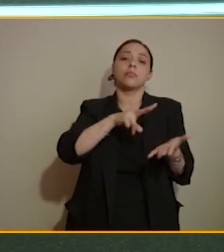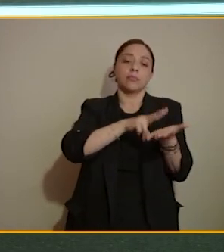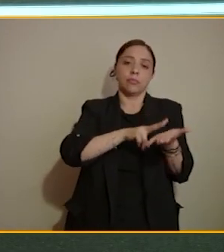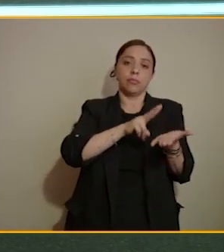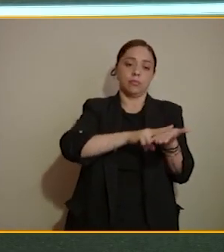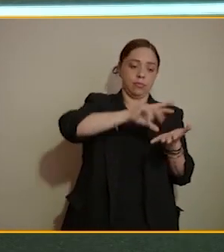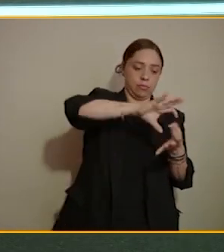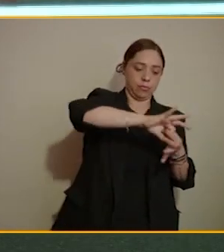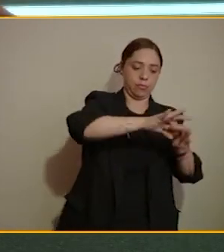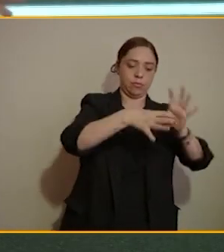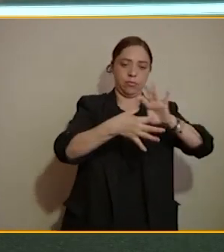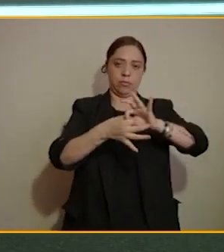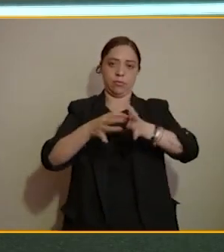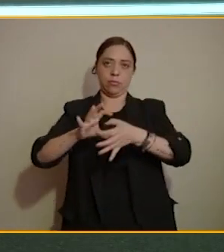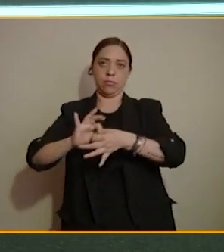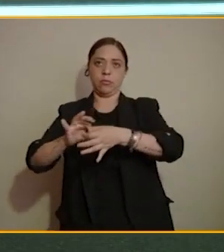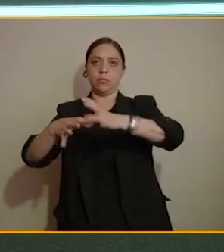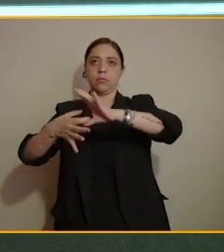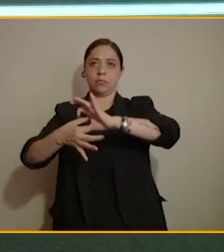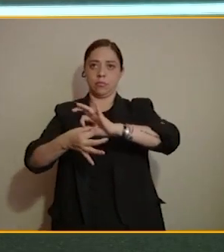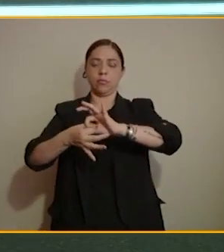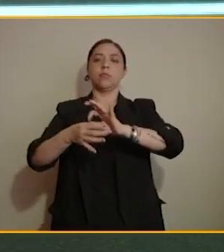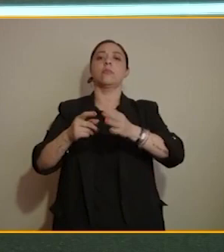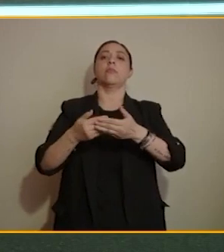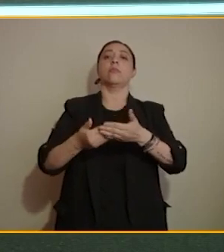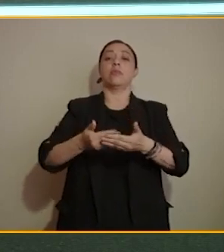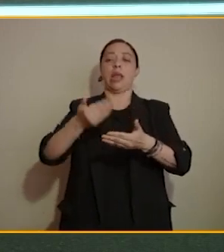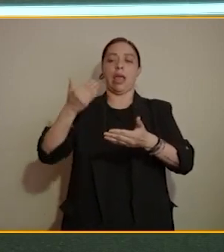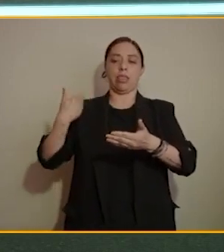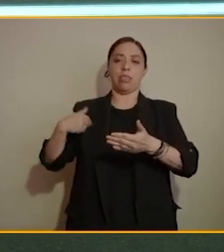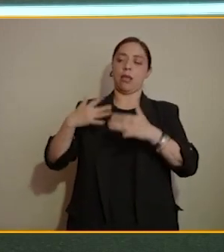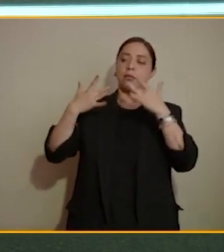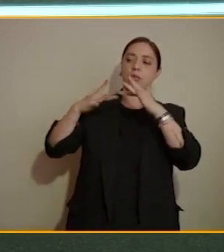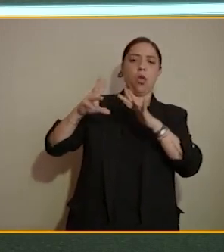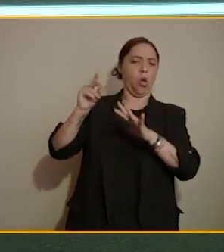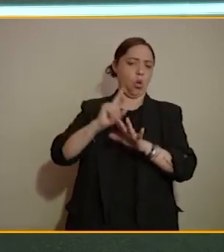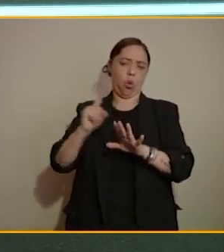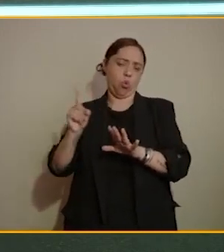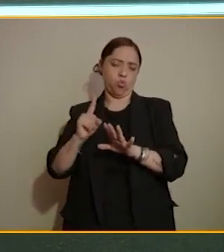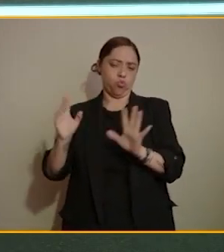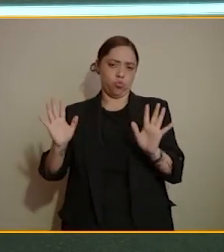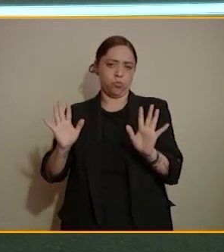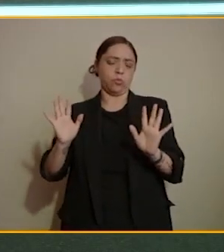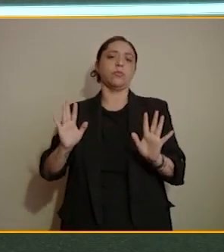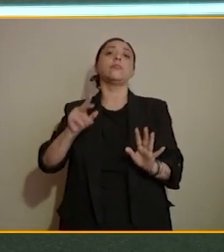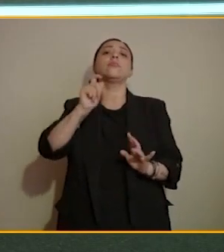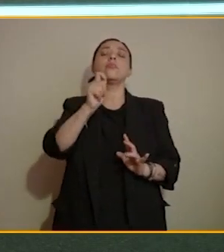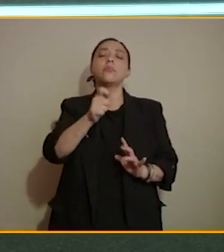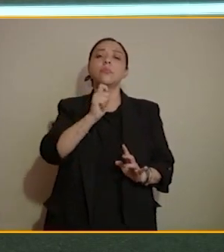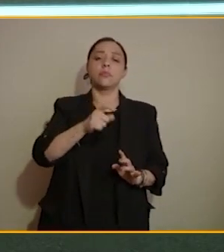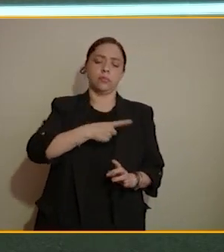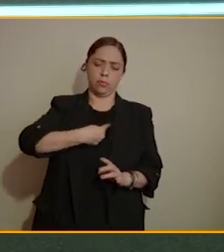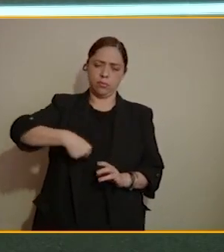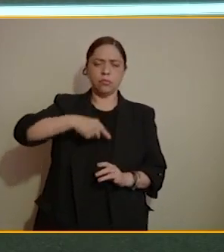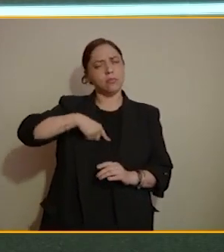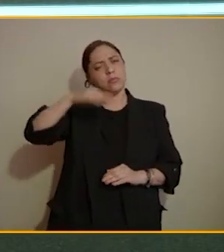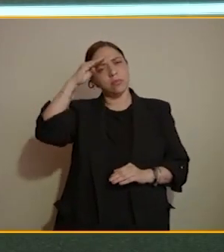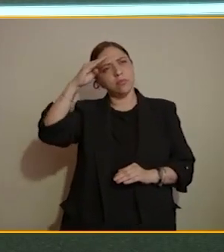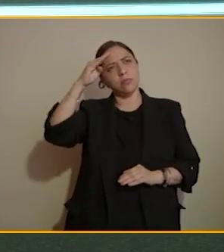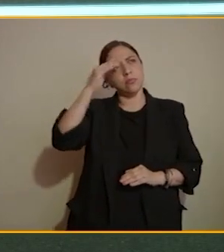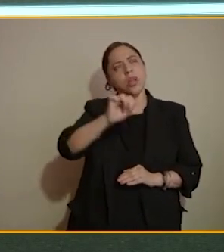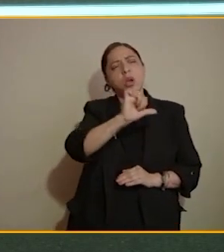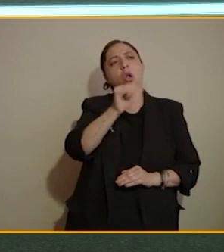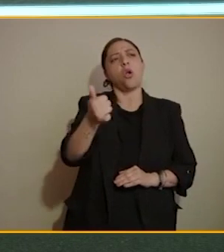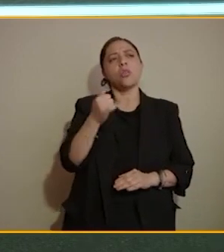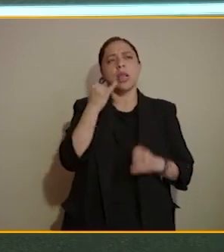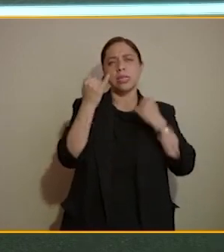que abandonemos la anterior, igual no la abandonamos porque no se trata de hacer un movimiento medio suicida, sino que nosotros busquemos otras alternativas